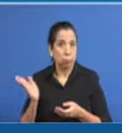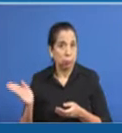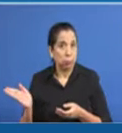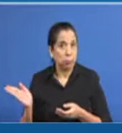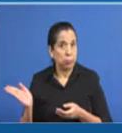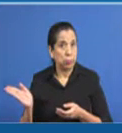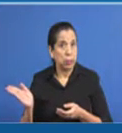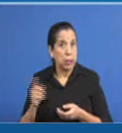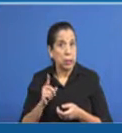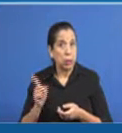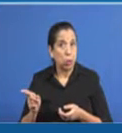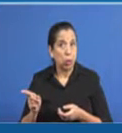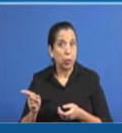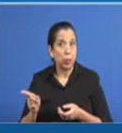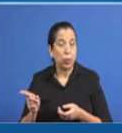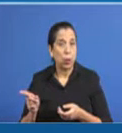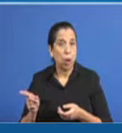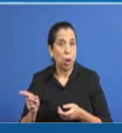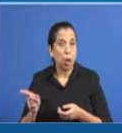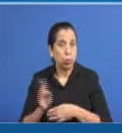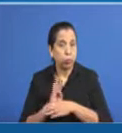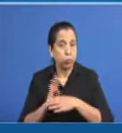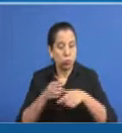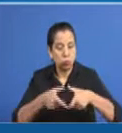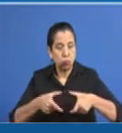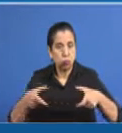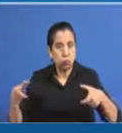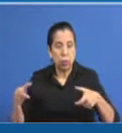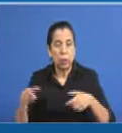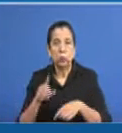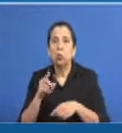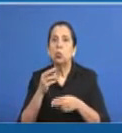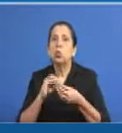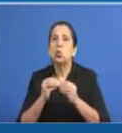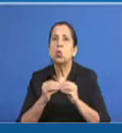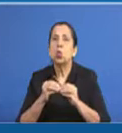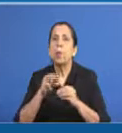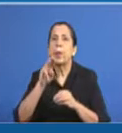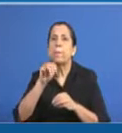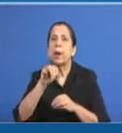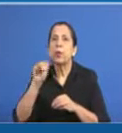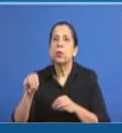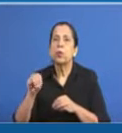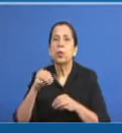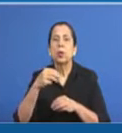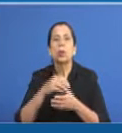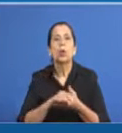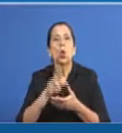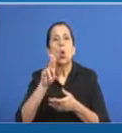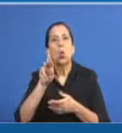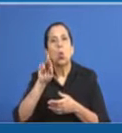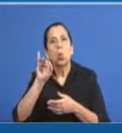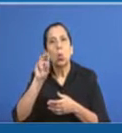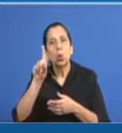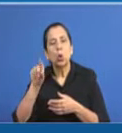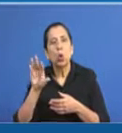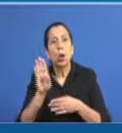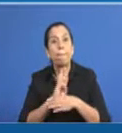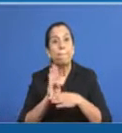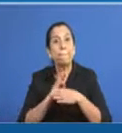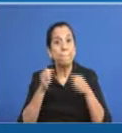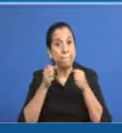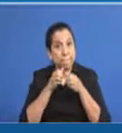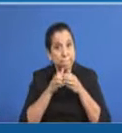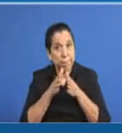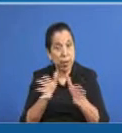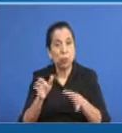ese aporte a esa fundación a nombre de Mario Luis Urriola Hernández, una cuenta de ahorro del Banco General, y el número es el